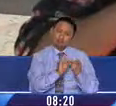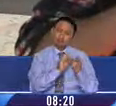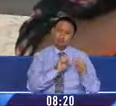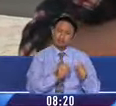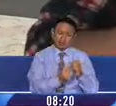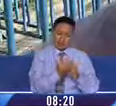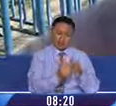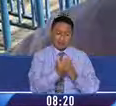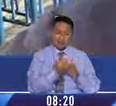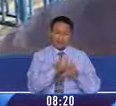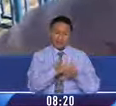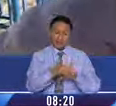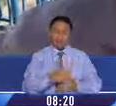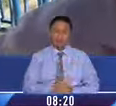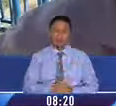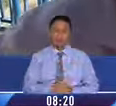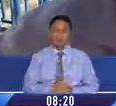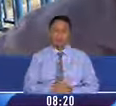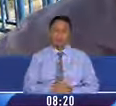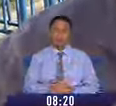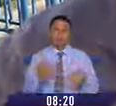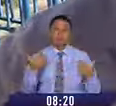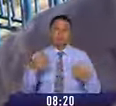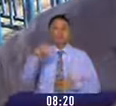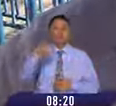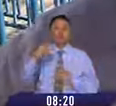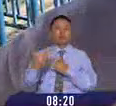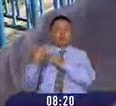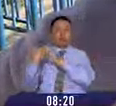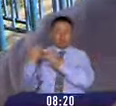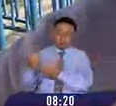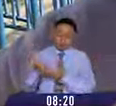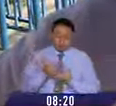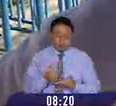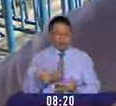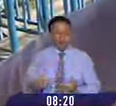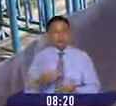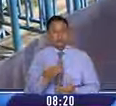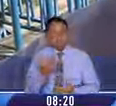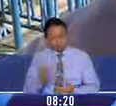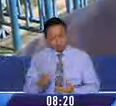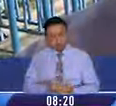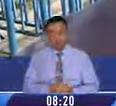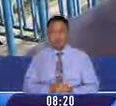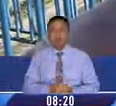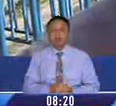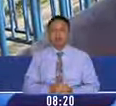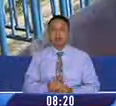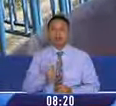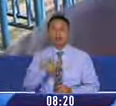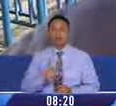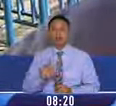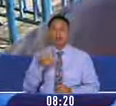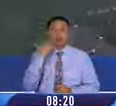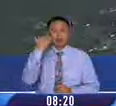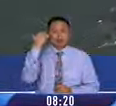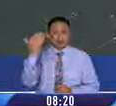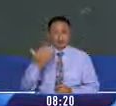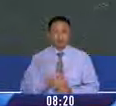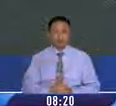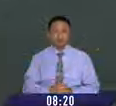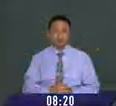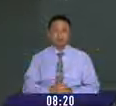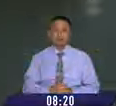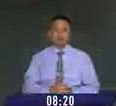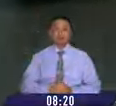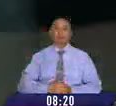así desgastada. Y a quien corresponda, pues deben ayudar ya, por lo menos por las personas de la tercera edad. En